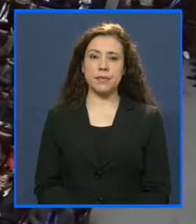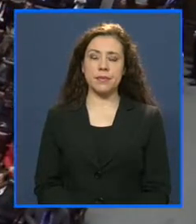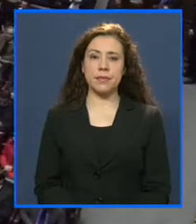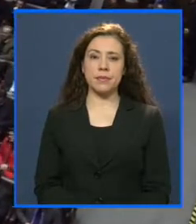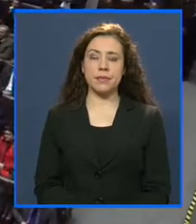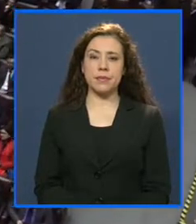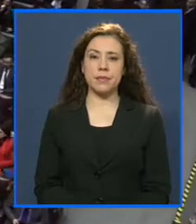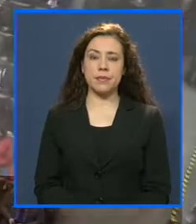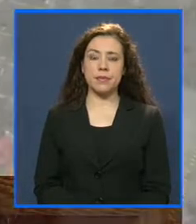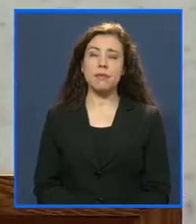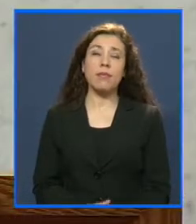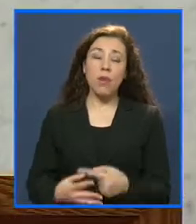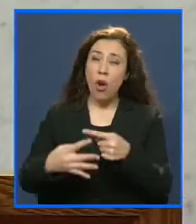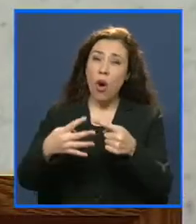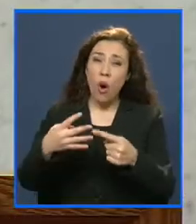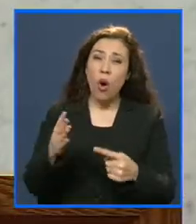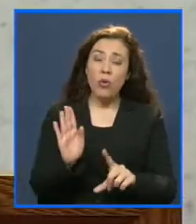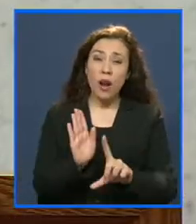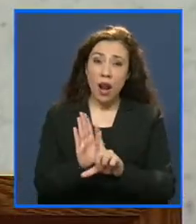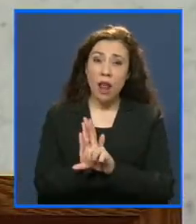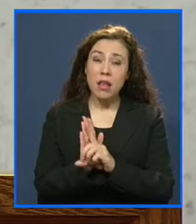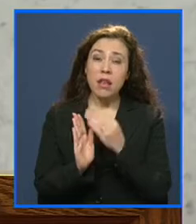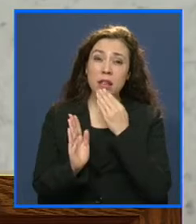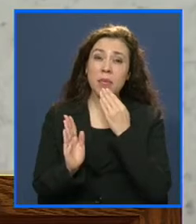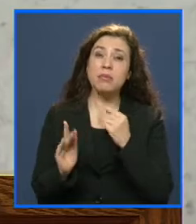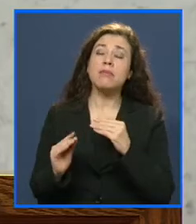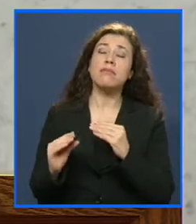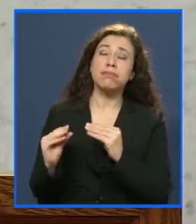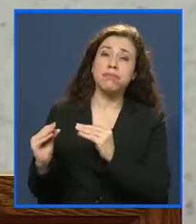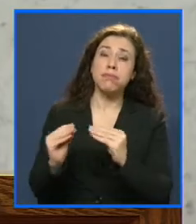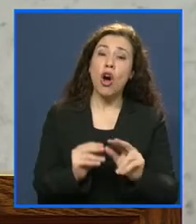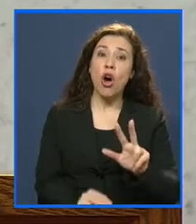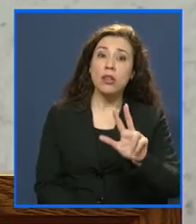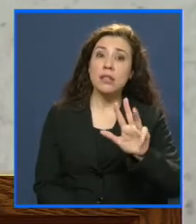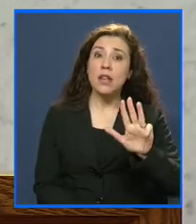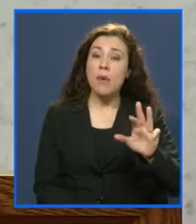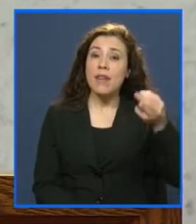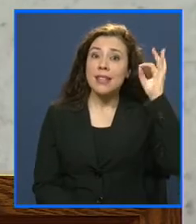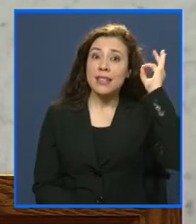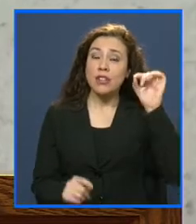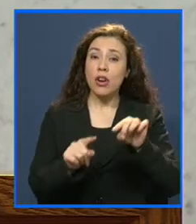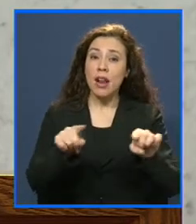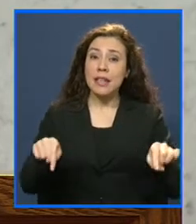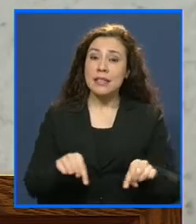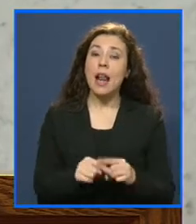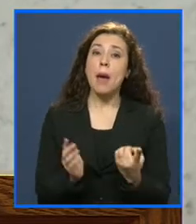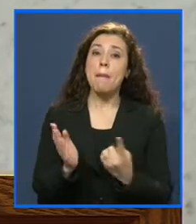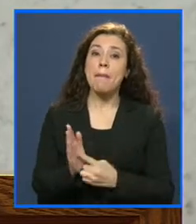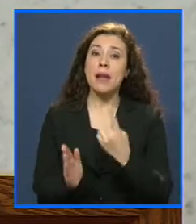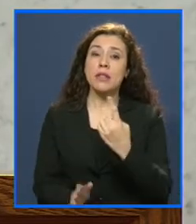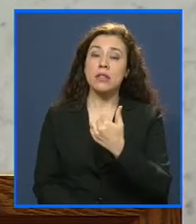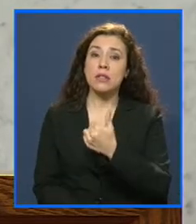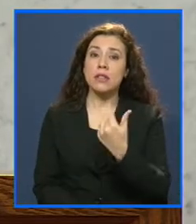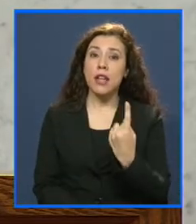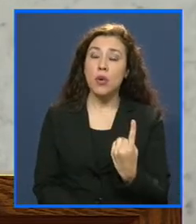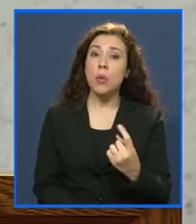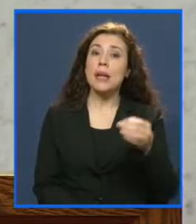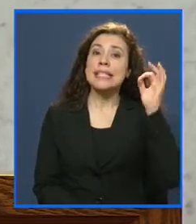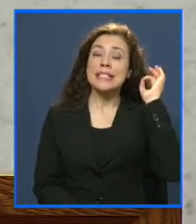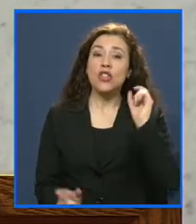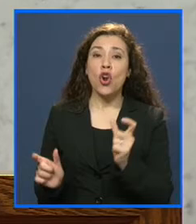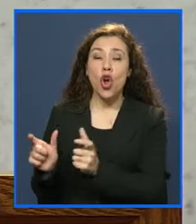estas y muchas otras leyes más discutidas en 89 sesiones de sala y mil 161 sesiones de